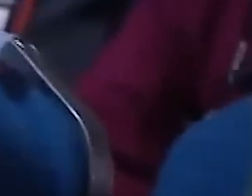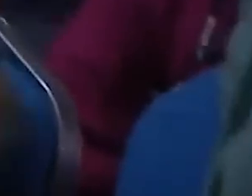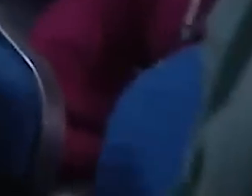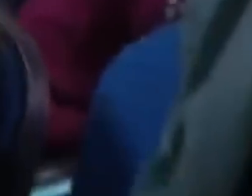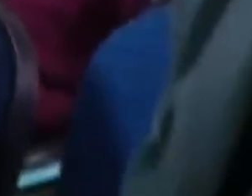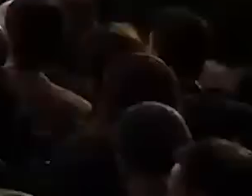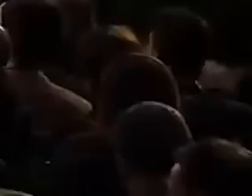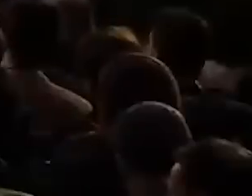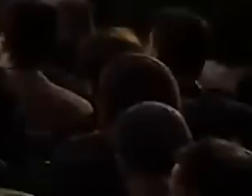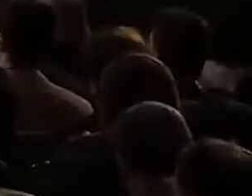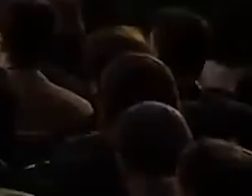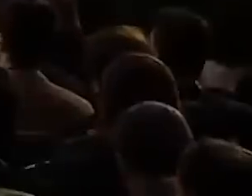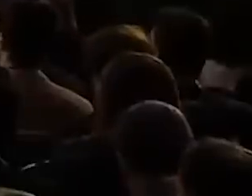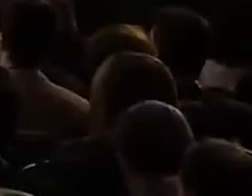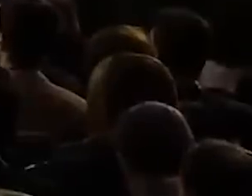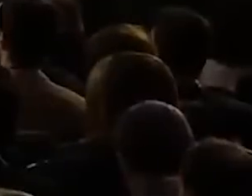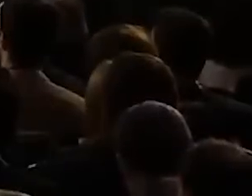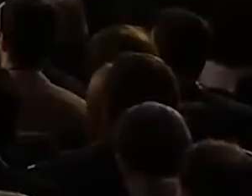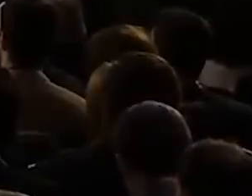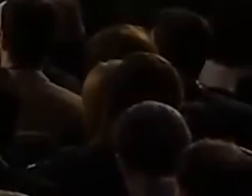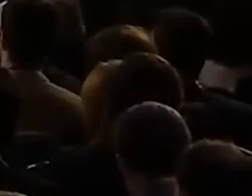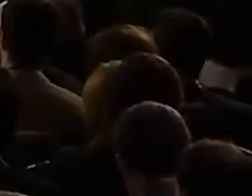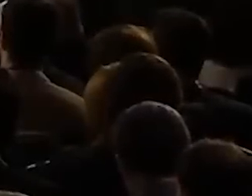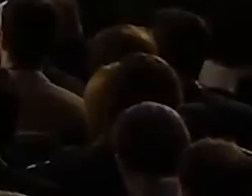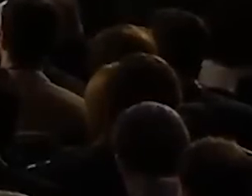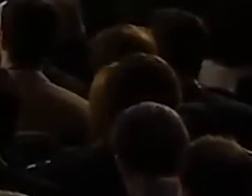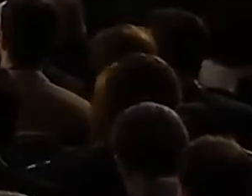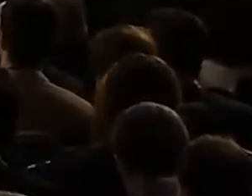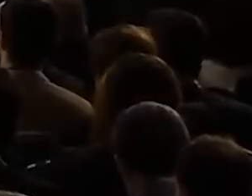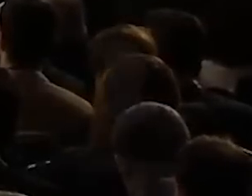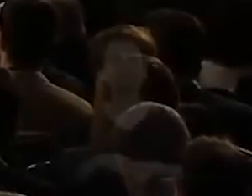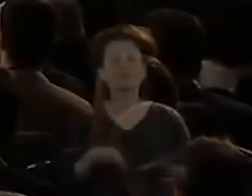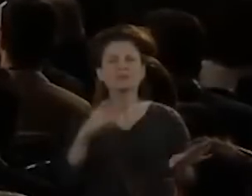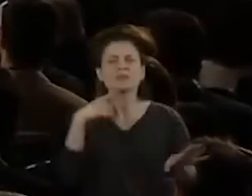Entonces, en ese contexto